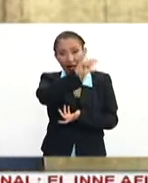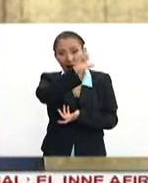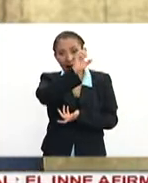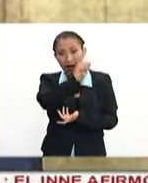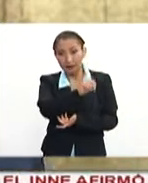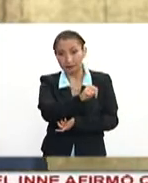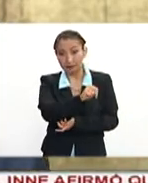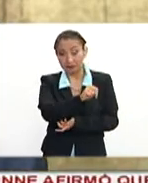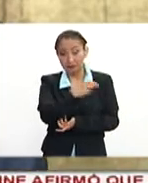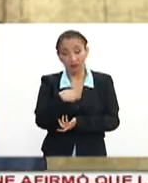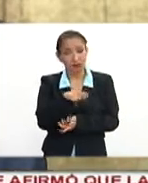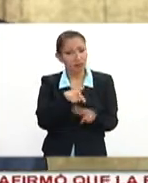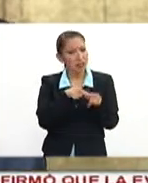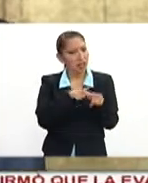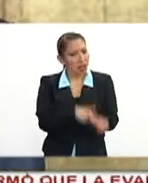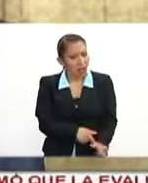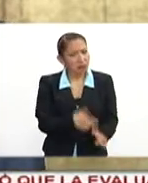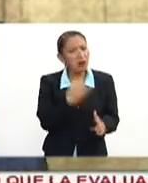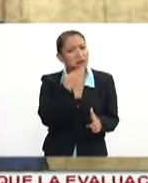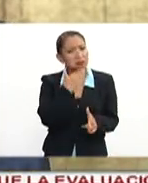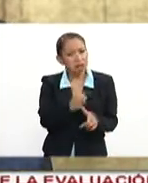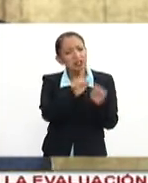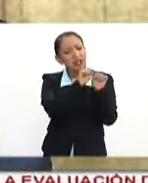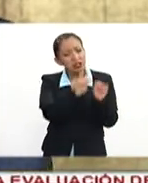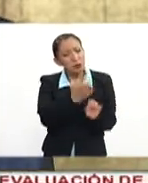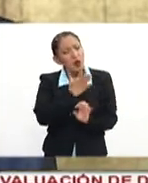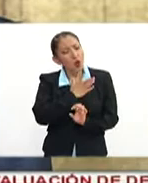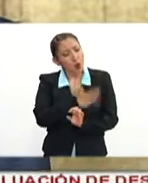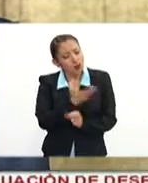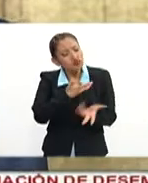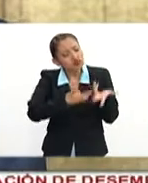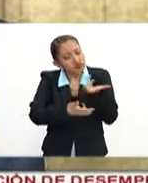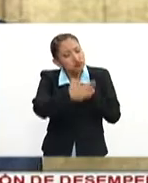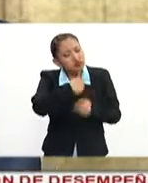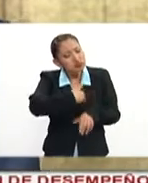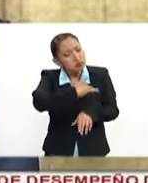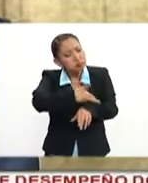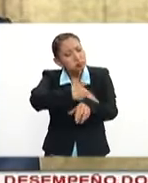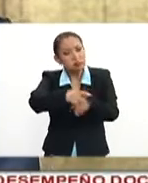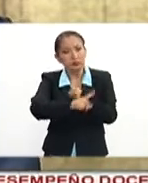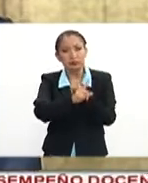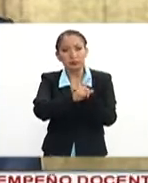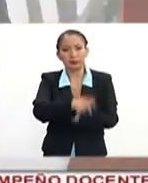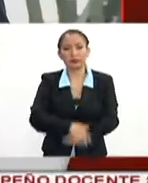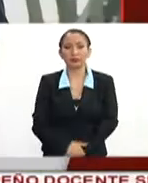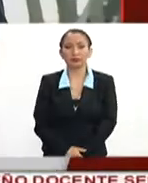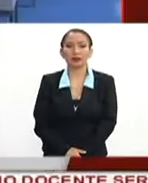TLCAN. Nosotros continuaremos teniendo un sistema justo de disputas y resoluciones.